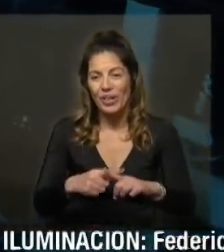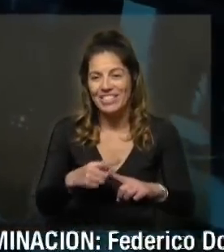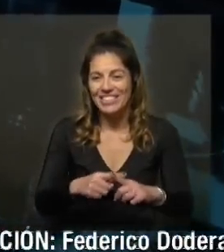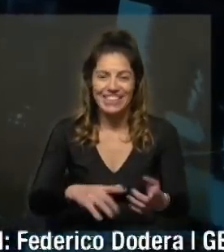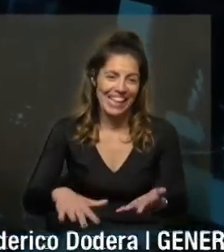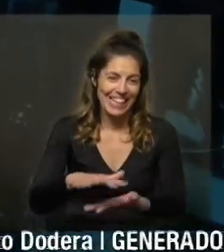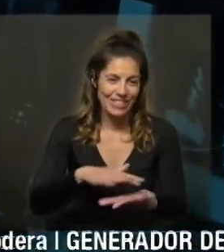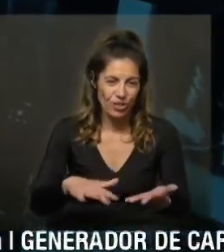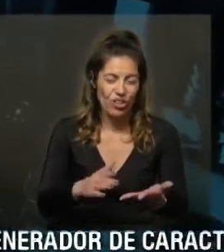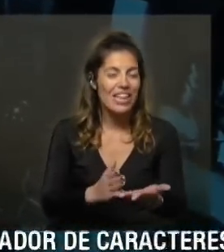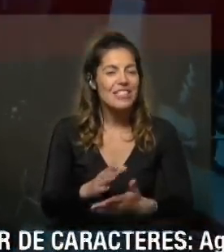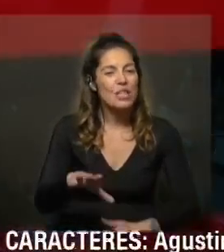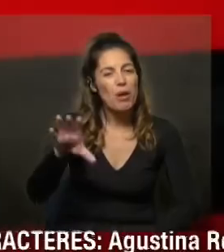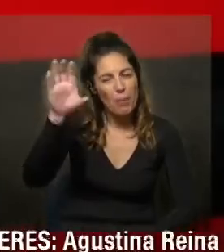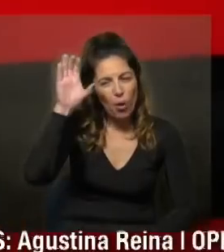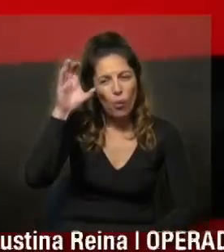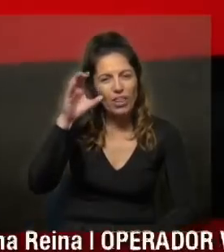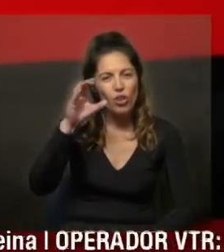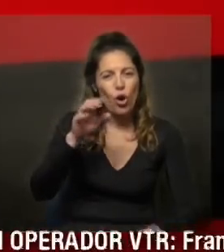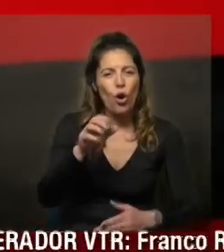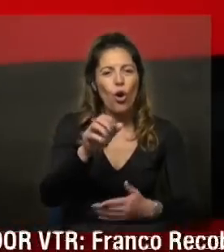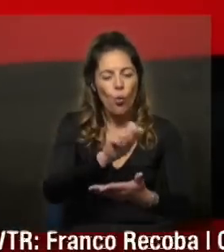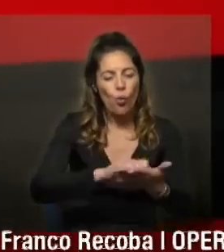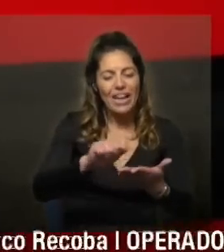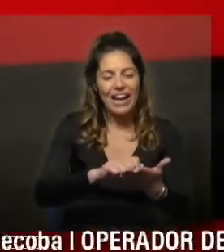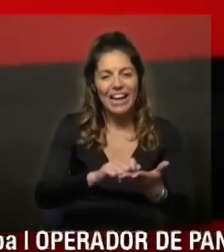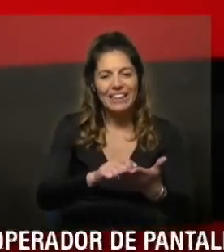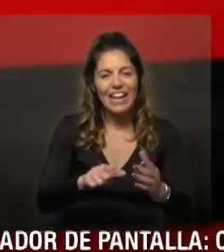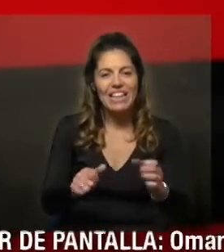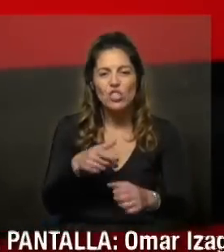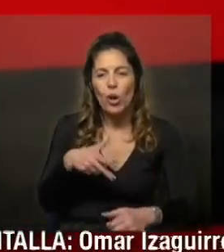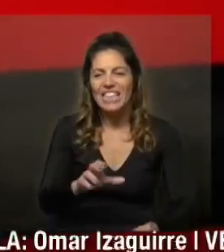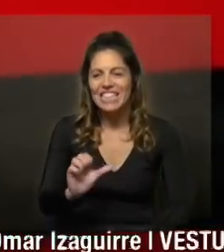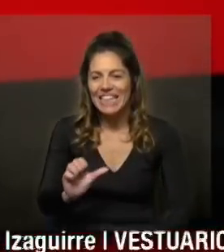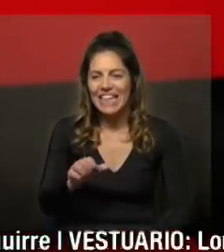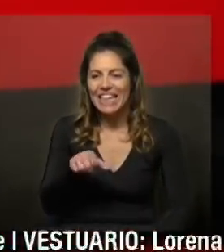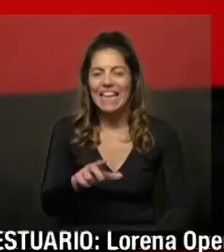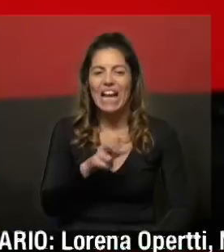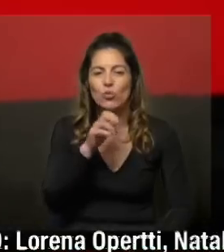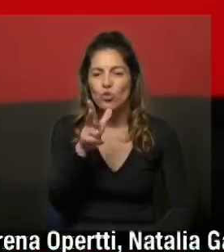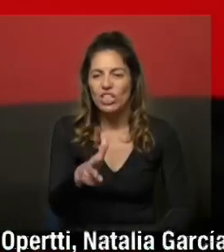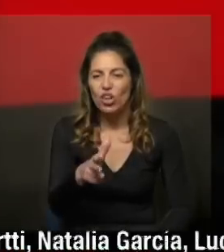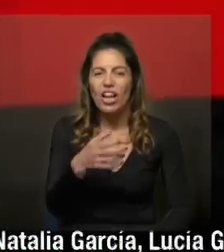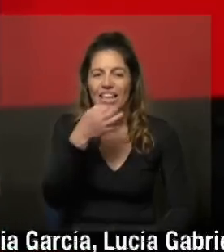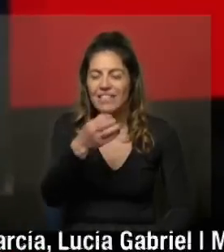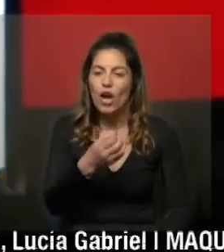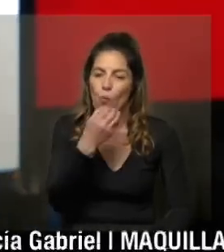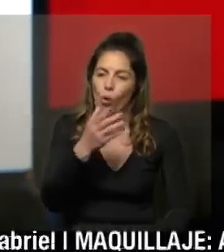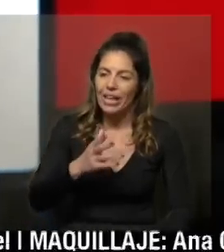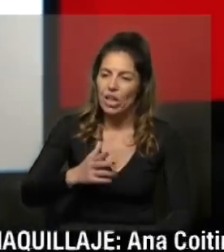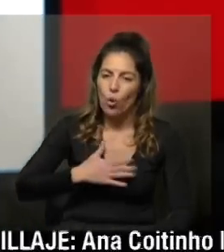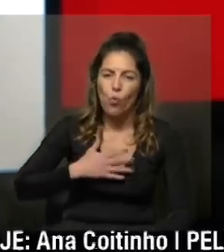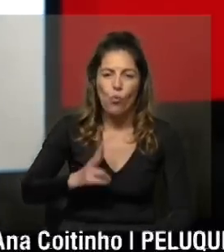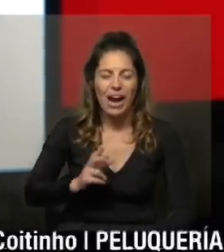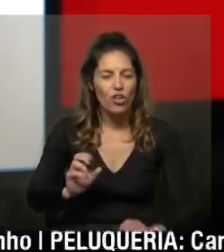además siempre me acuerdo de una carta que le escribió el Che Guevara a sus hijos donde decía que básicamente ser buen humano un buen